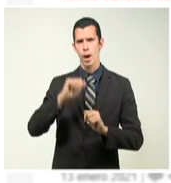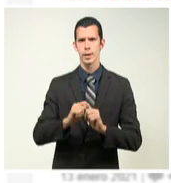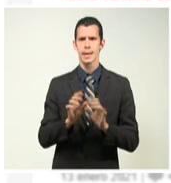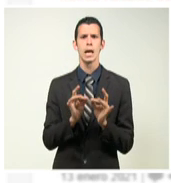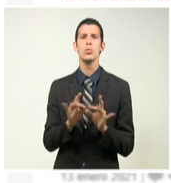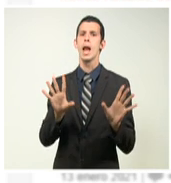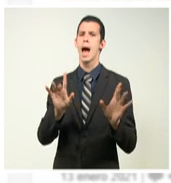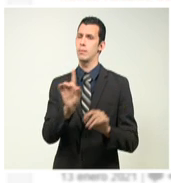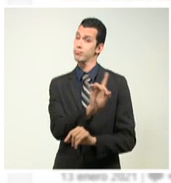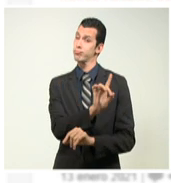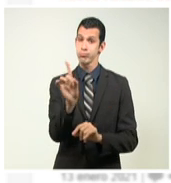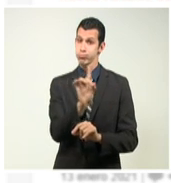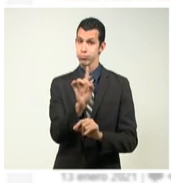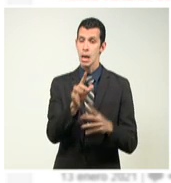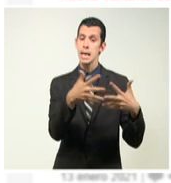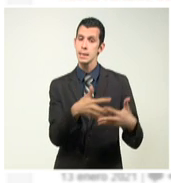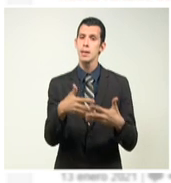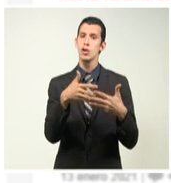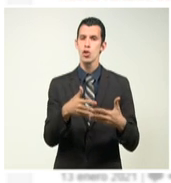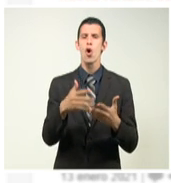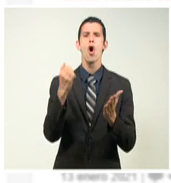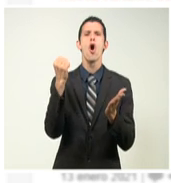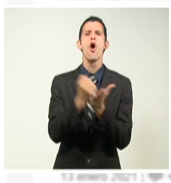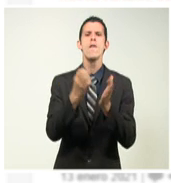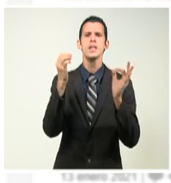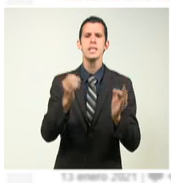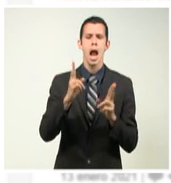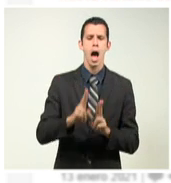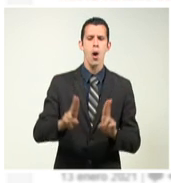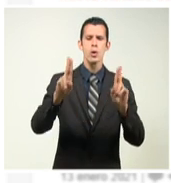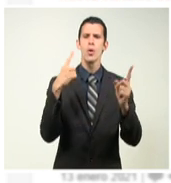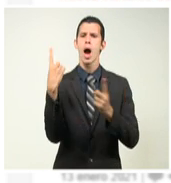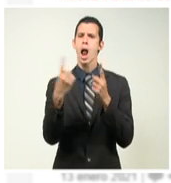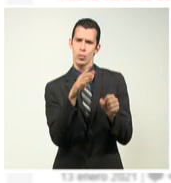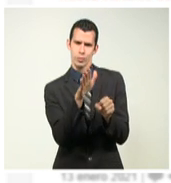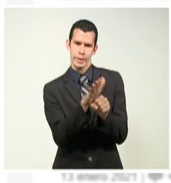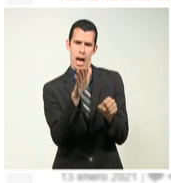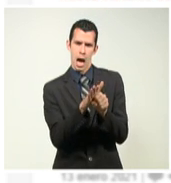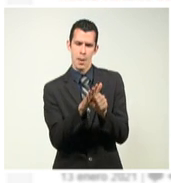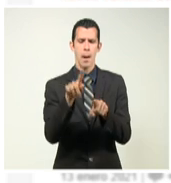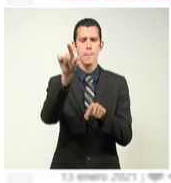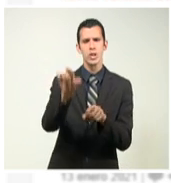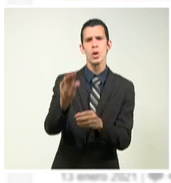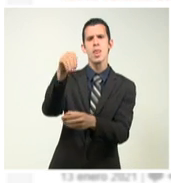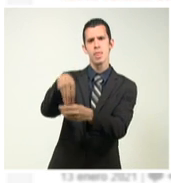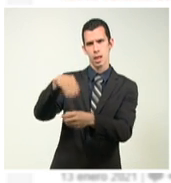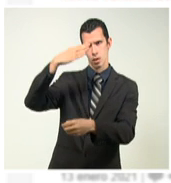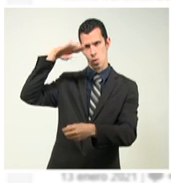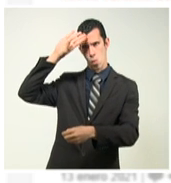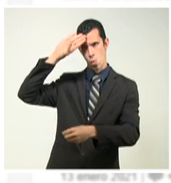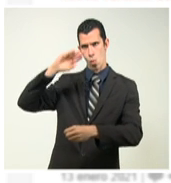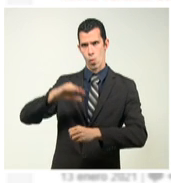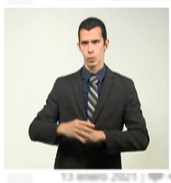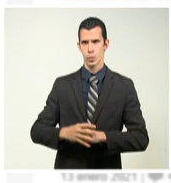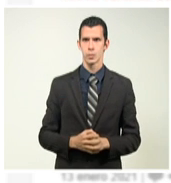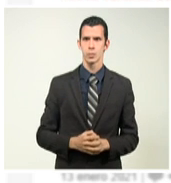El punto de vista del autor del artículo es que existe en Cuba una contrarrevolución